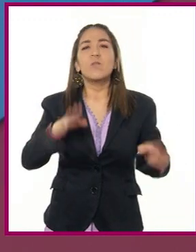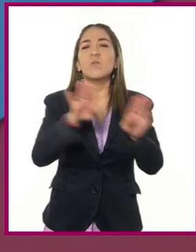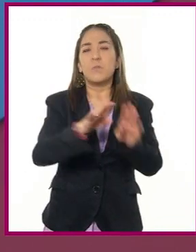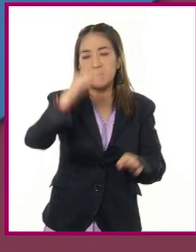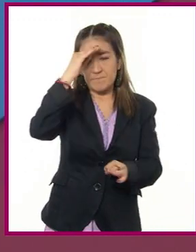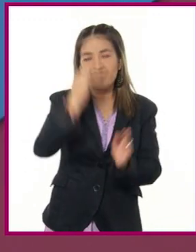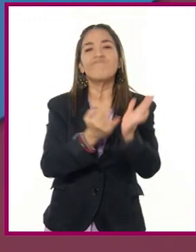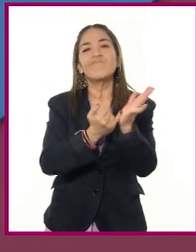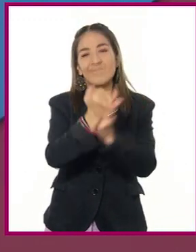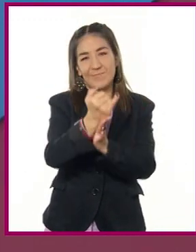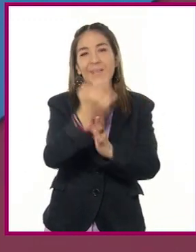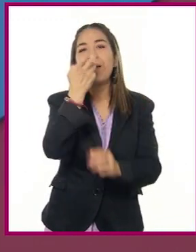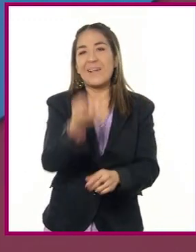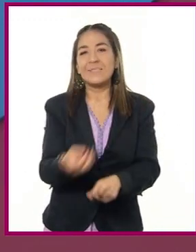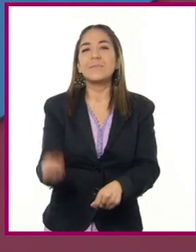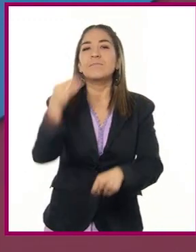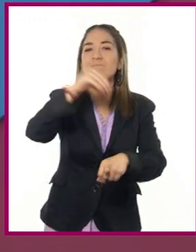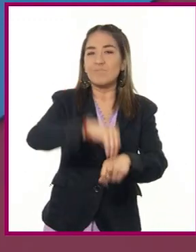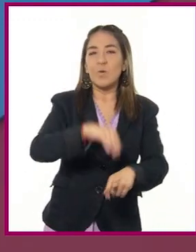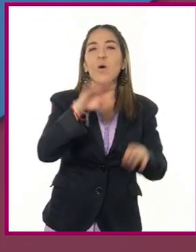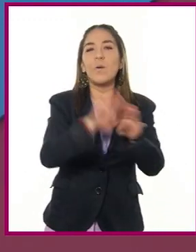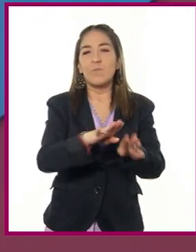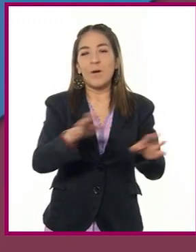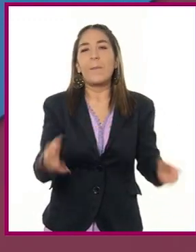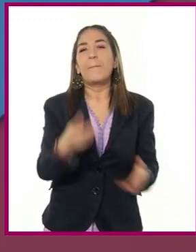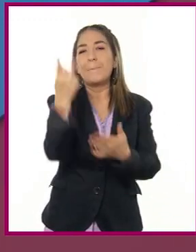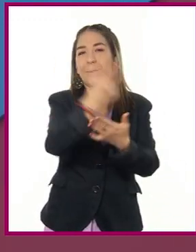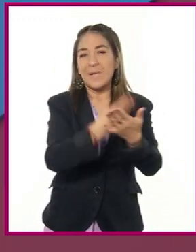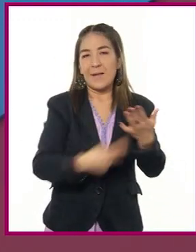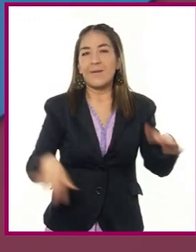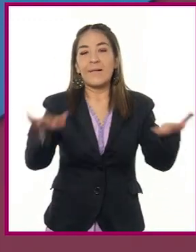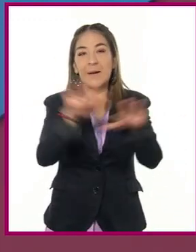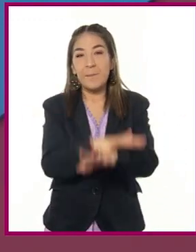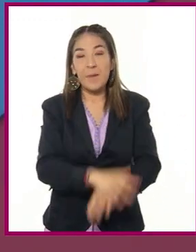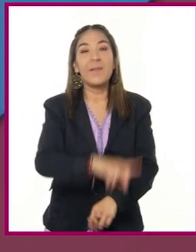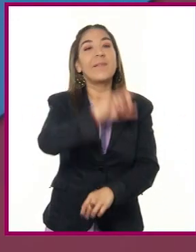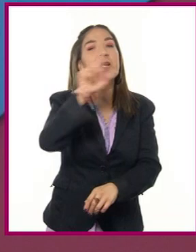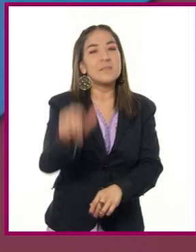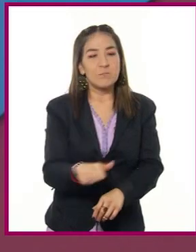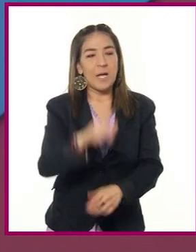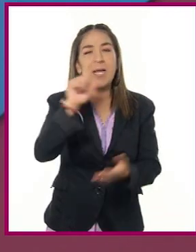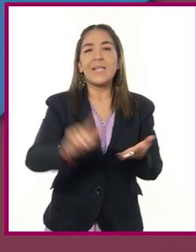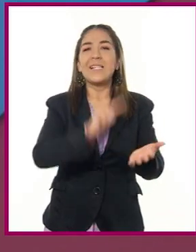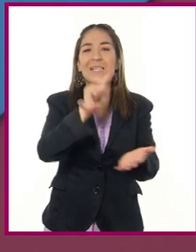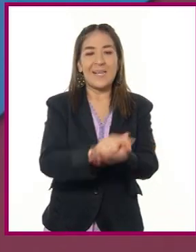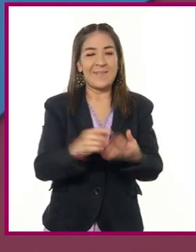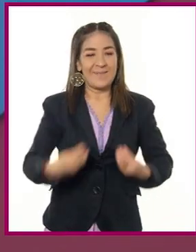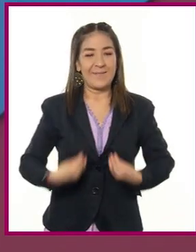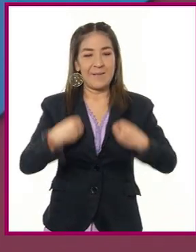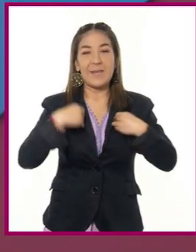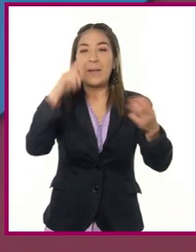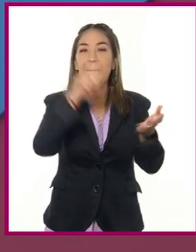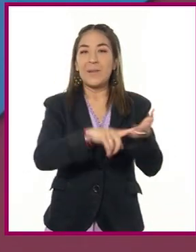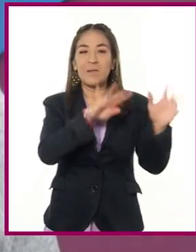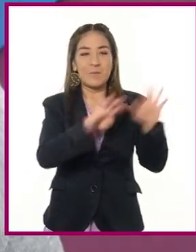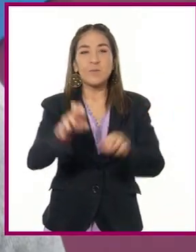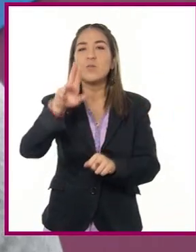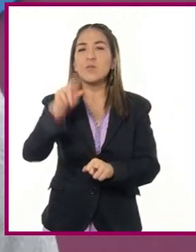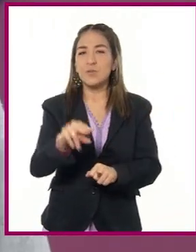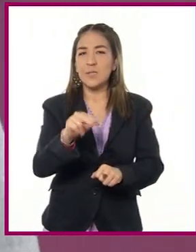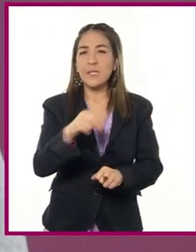decidió por eso incluir a estos en el proceso de planeación, y finalmente, en la Ley de Vivienda de